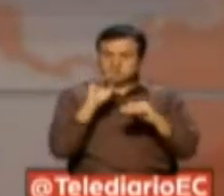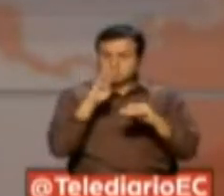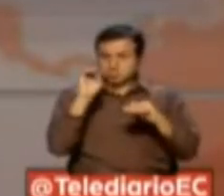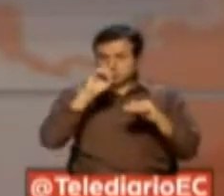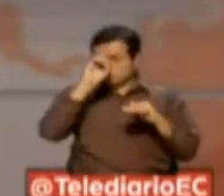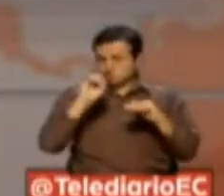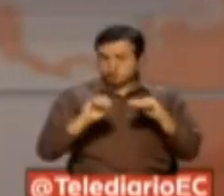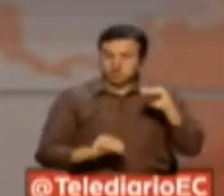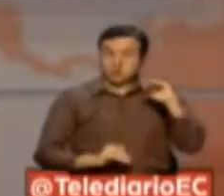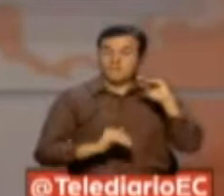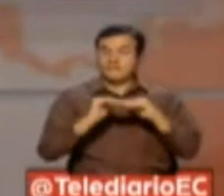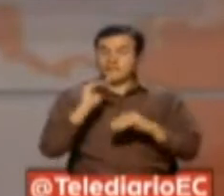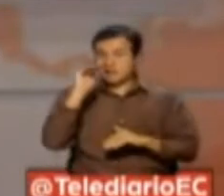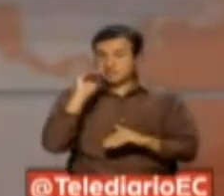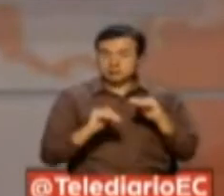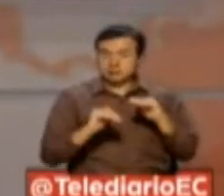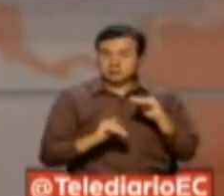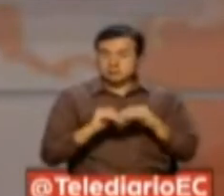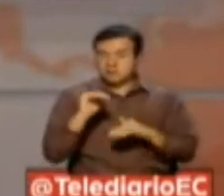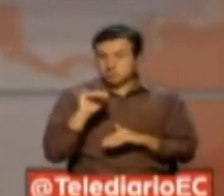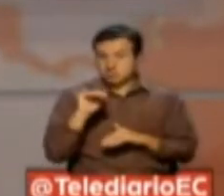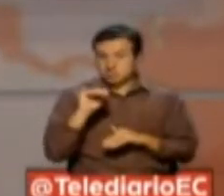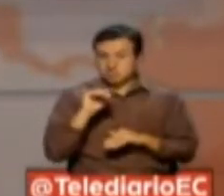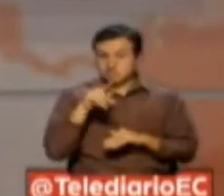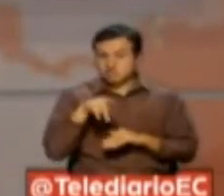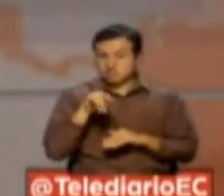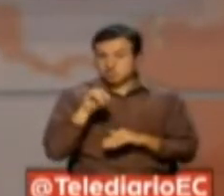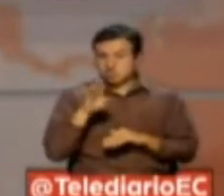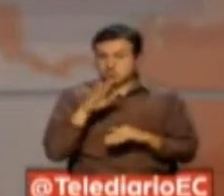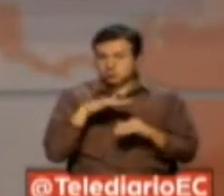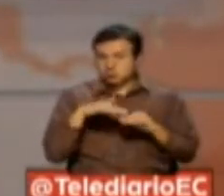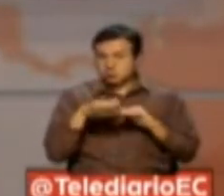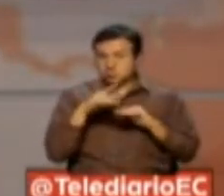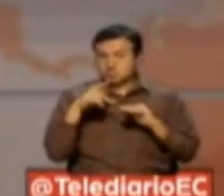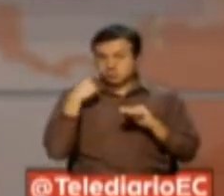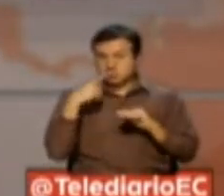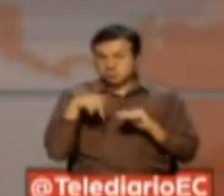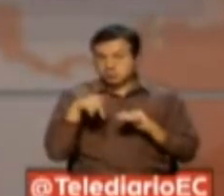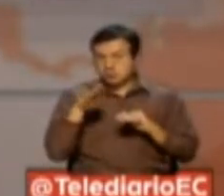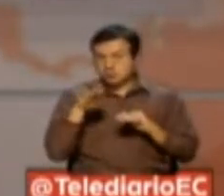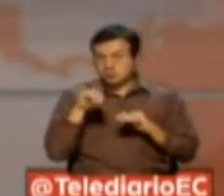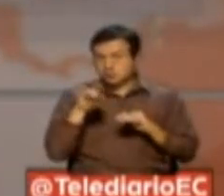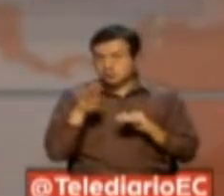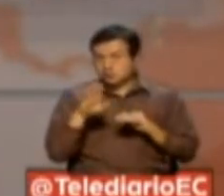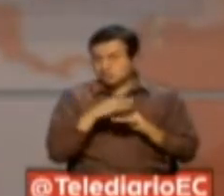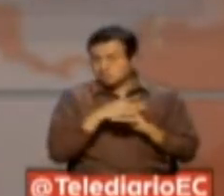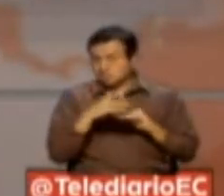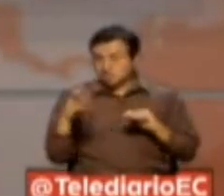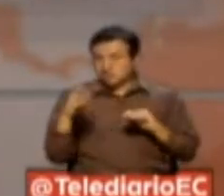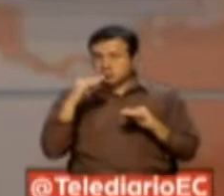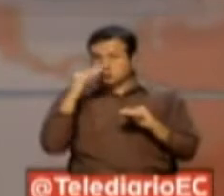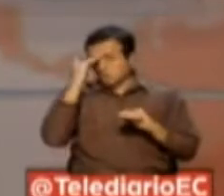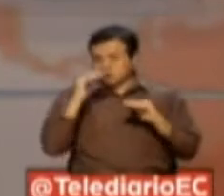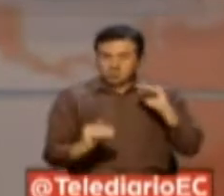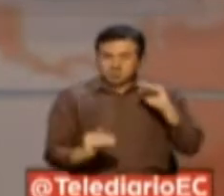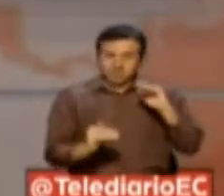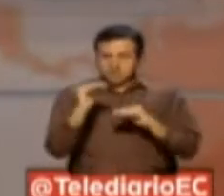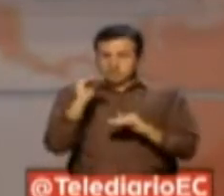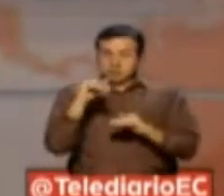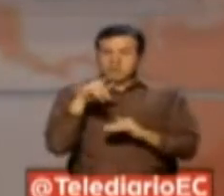40% del producto interno interno bruto de el techo de la deuda